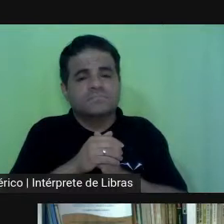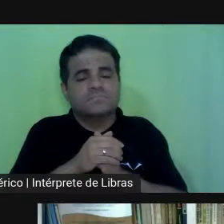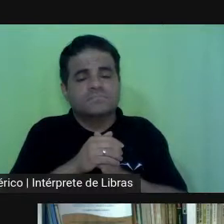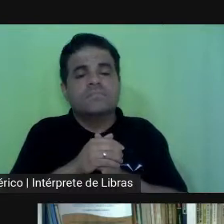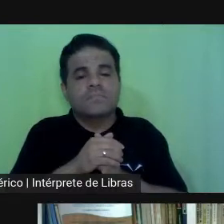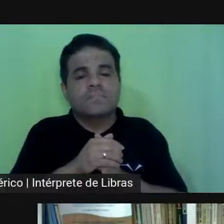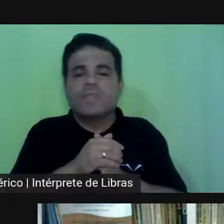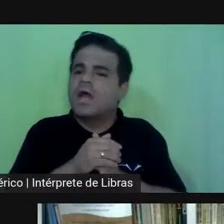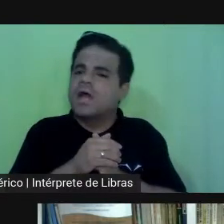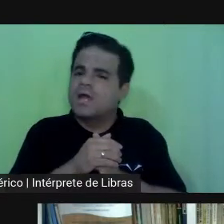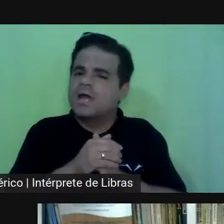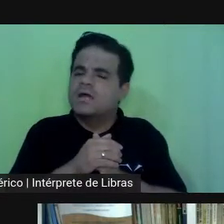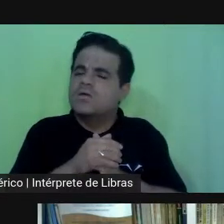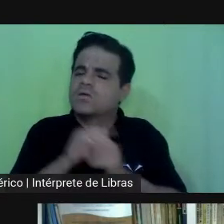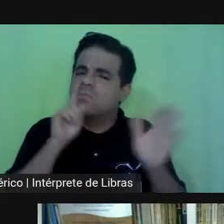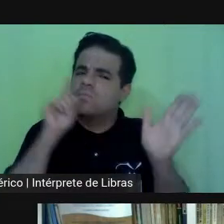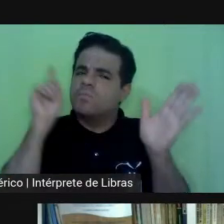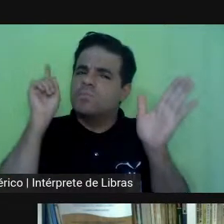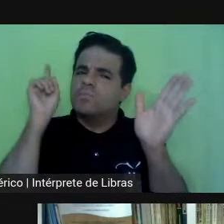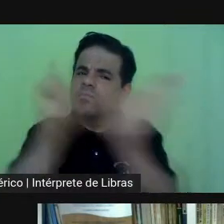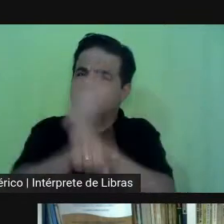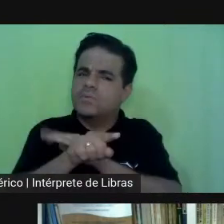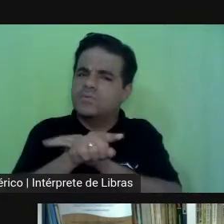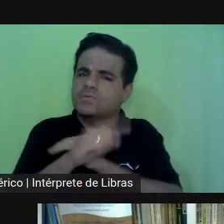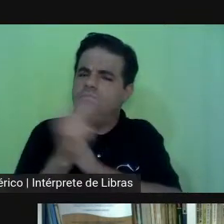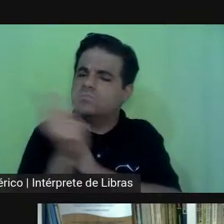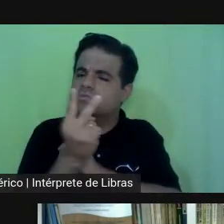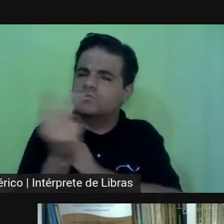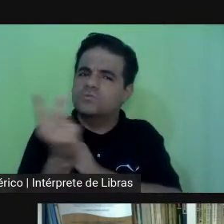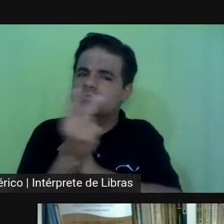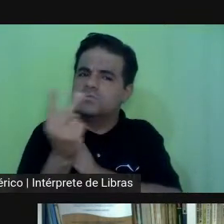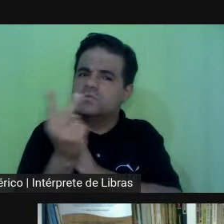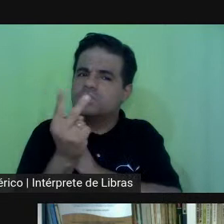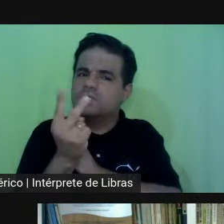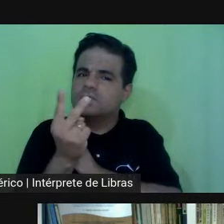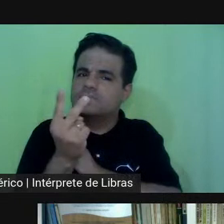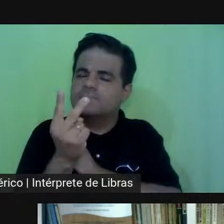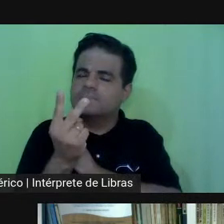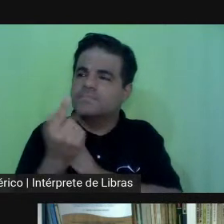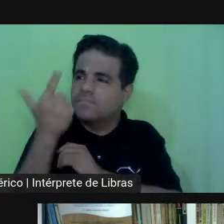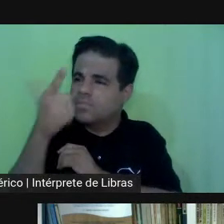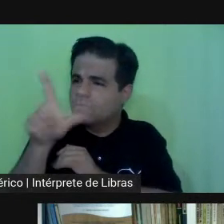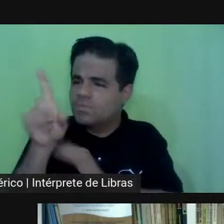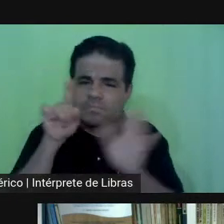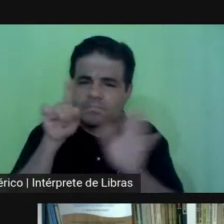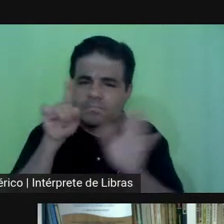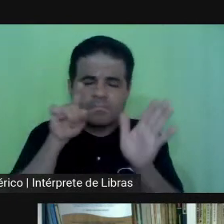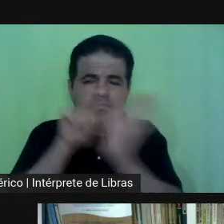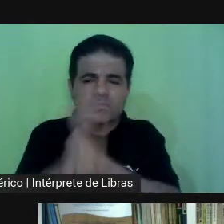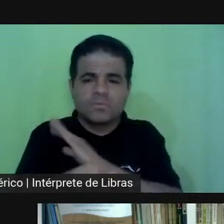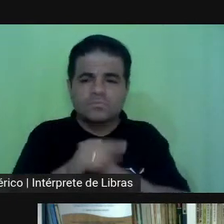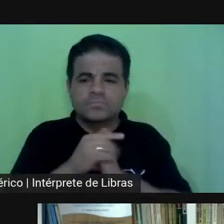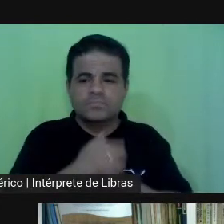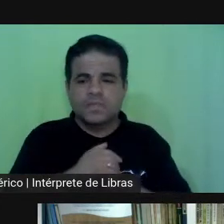allí pasó una pregunta para los dos pregunta 1